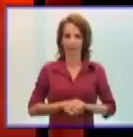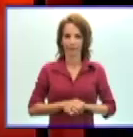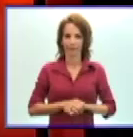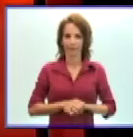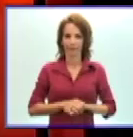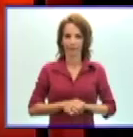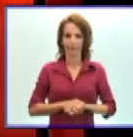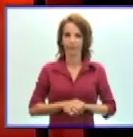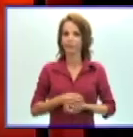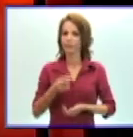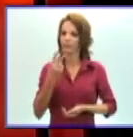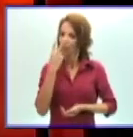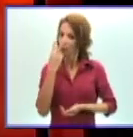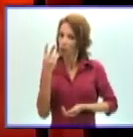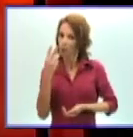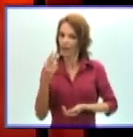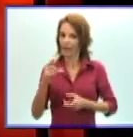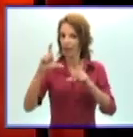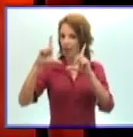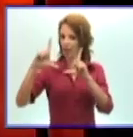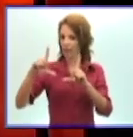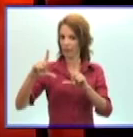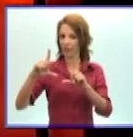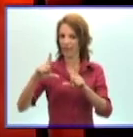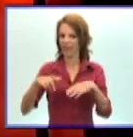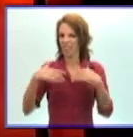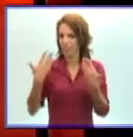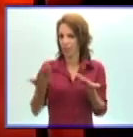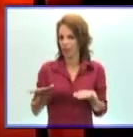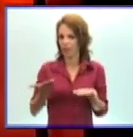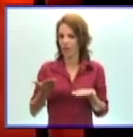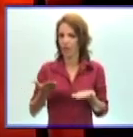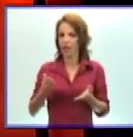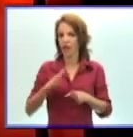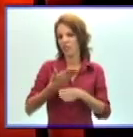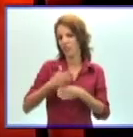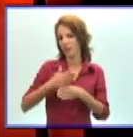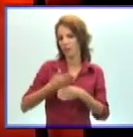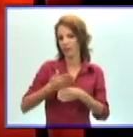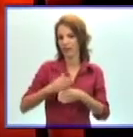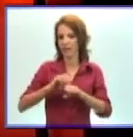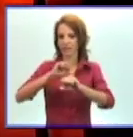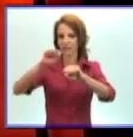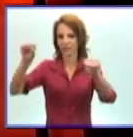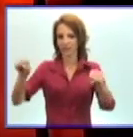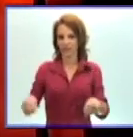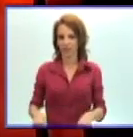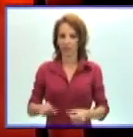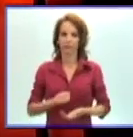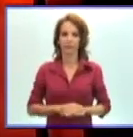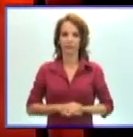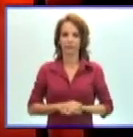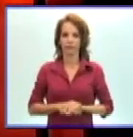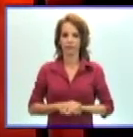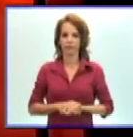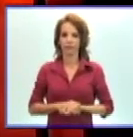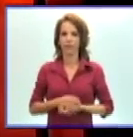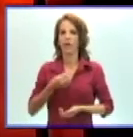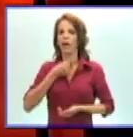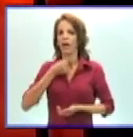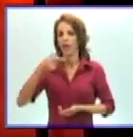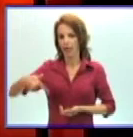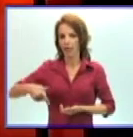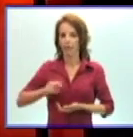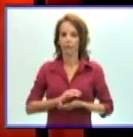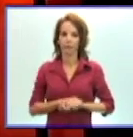Vamos a ver, bueno, las imágenes de diferentes sistemas. Yo voy a ponerles un ejemplo.